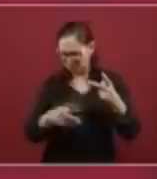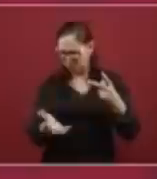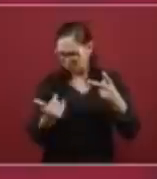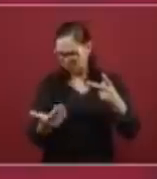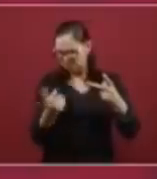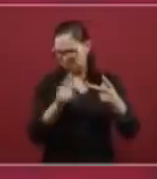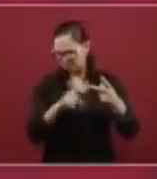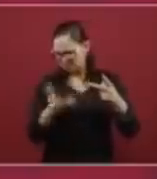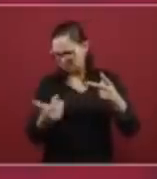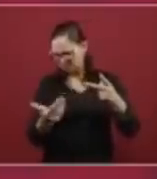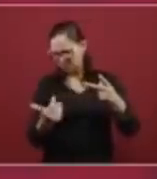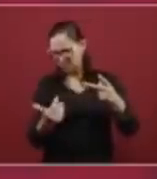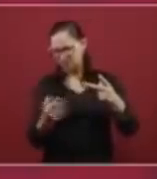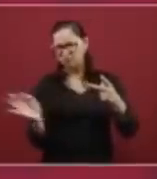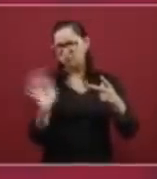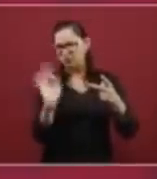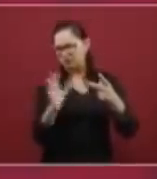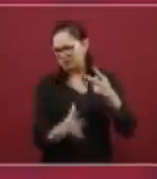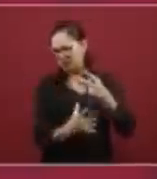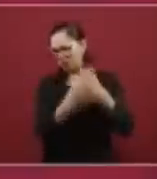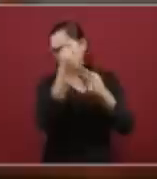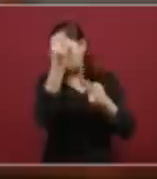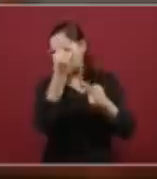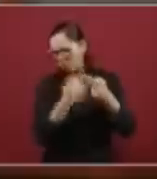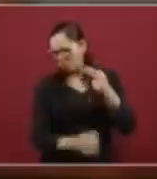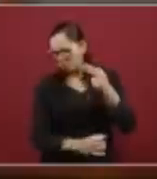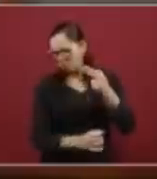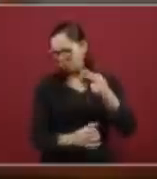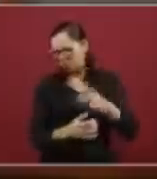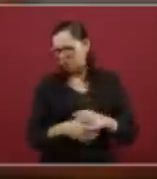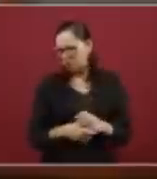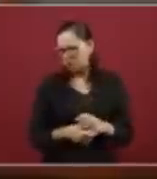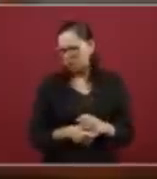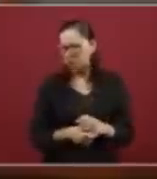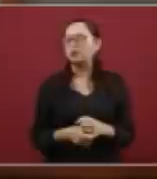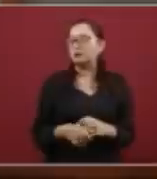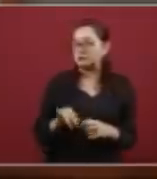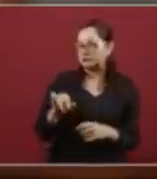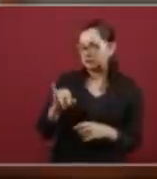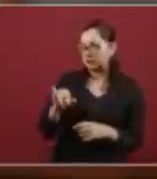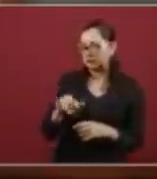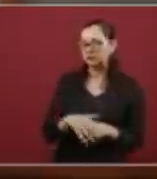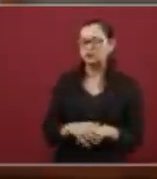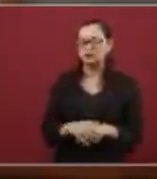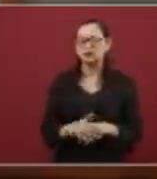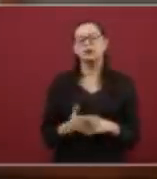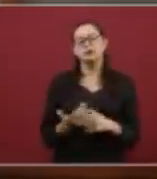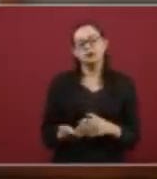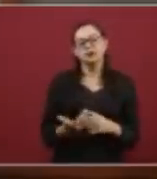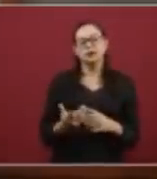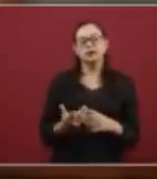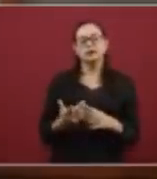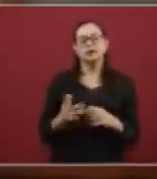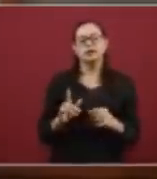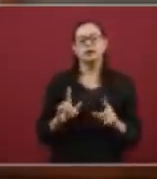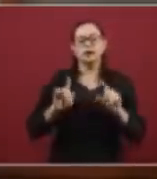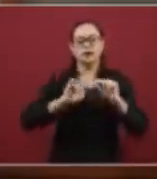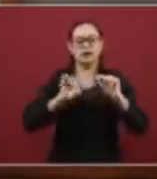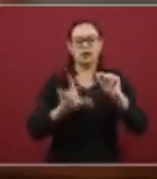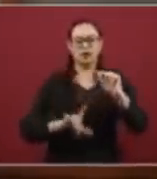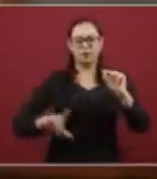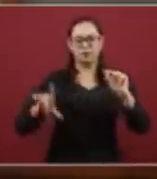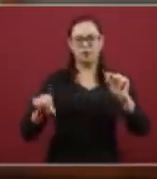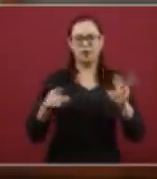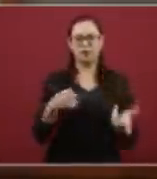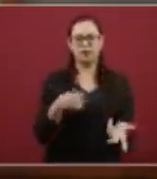Sí, ok. Porque a lo mejor se relaciona. Sí. Bueno, México padece una crisis de tráfico